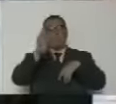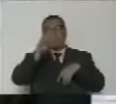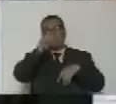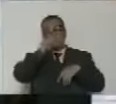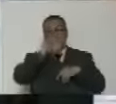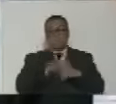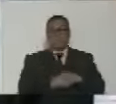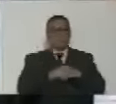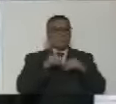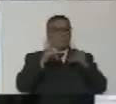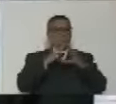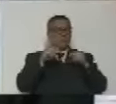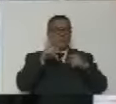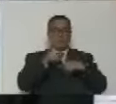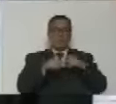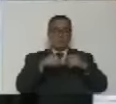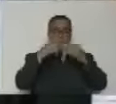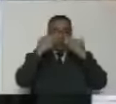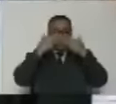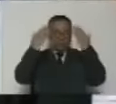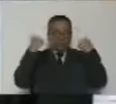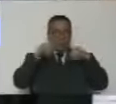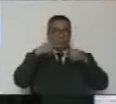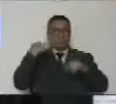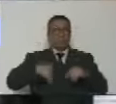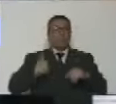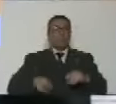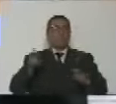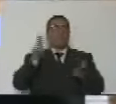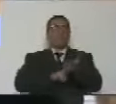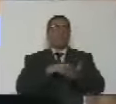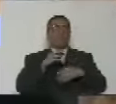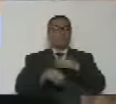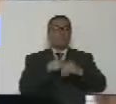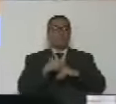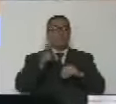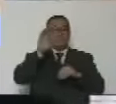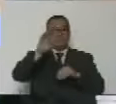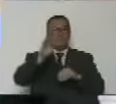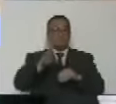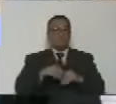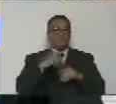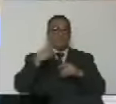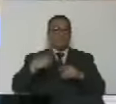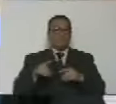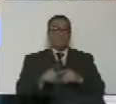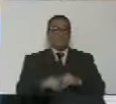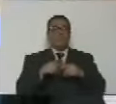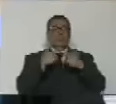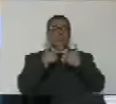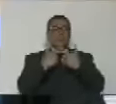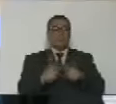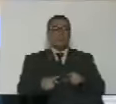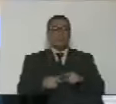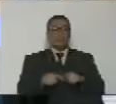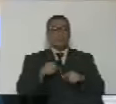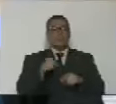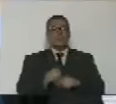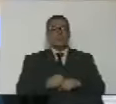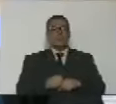años no pasarán en vano. Argentina volverá a ser un país democrático, libre,